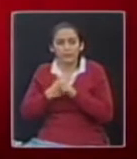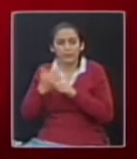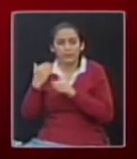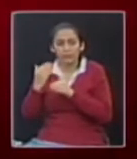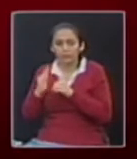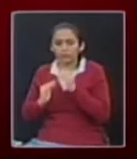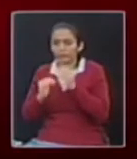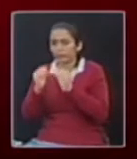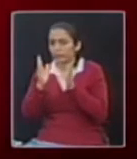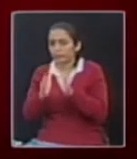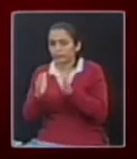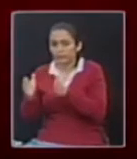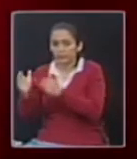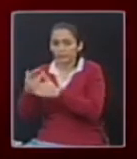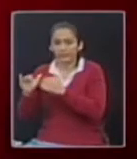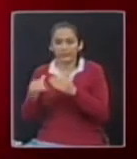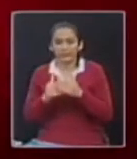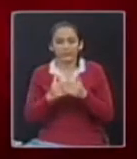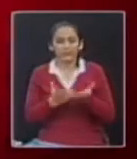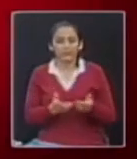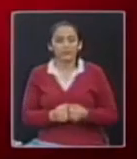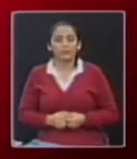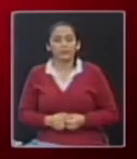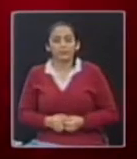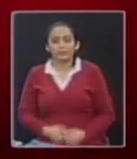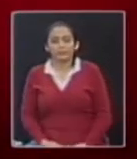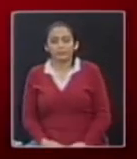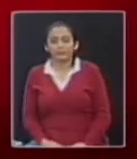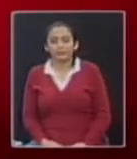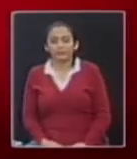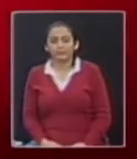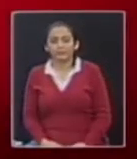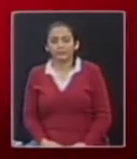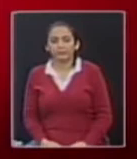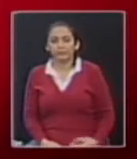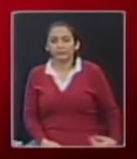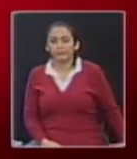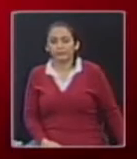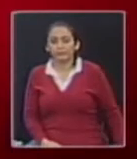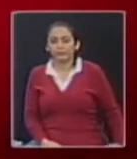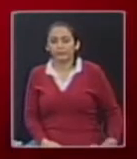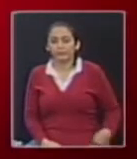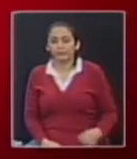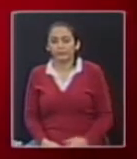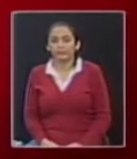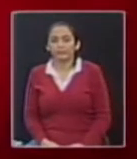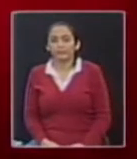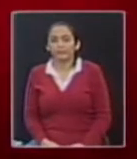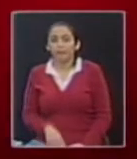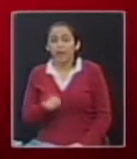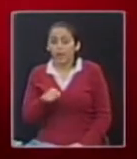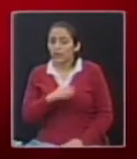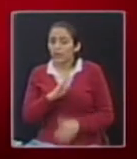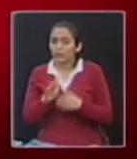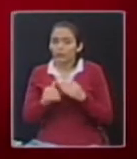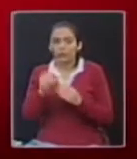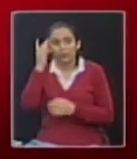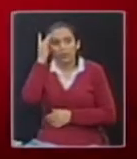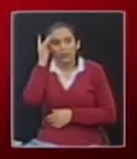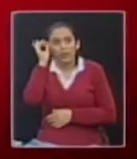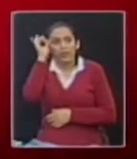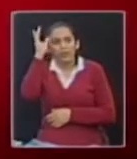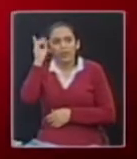ir todos los consultorios, pero como venía este proyecto, construimos aquí al lado todos los consultorios que hoy